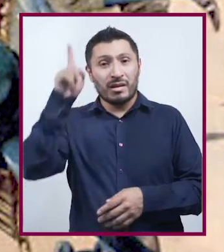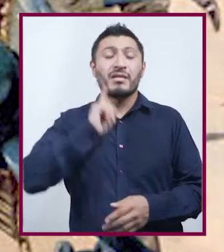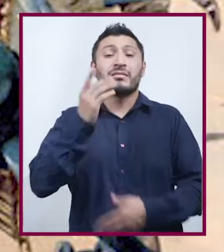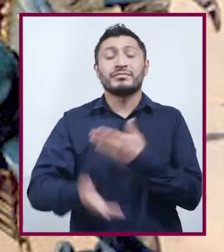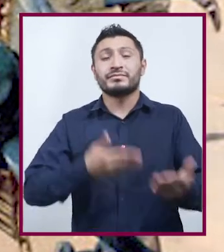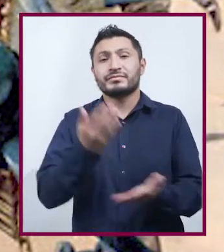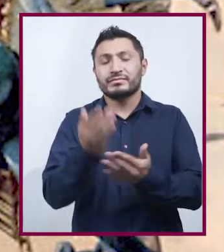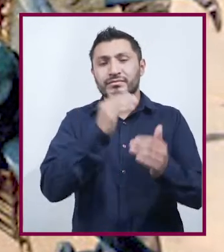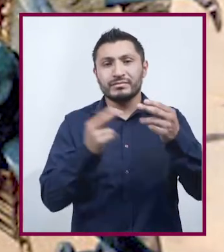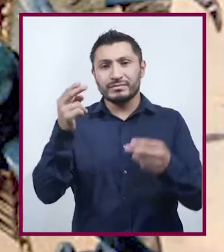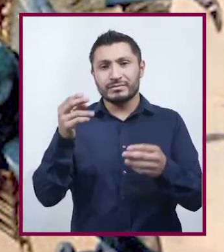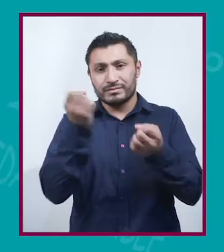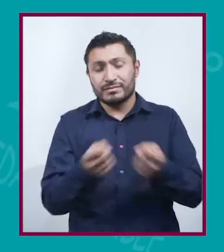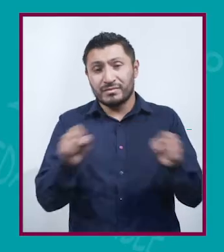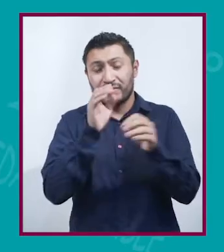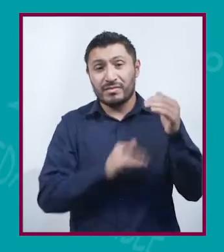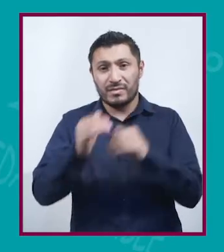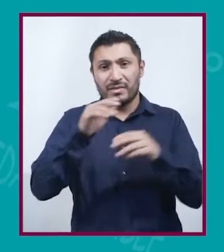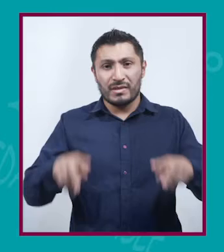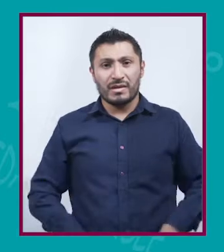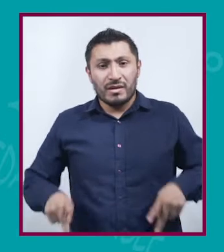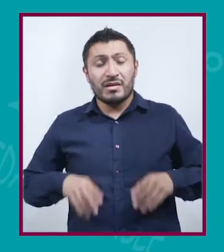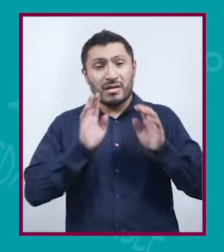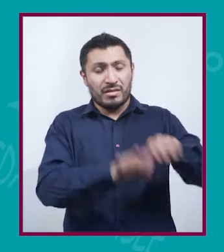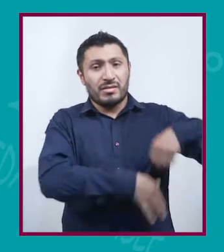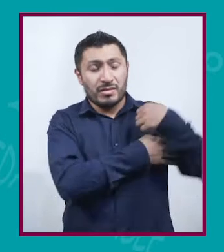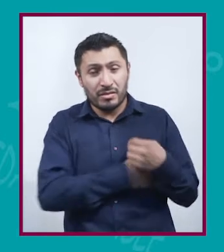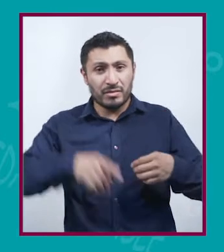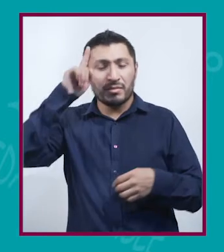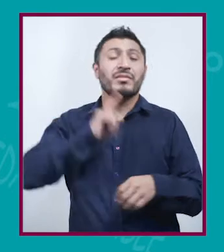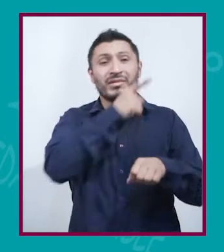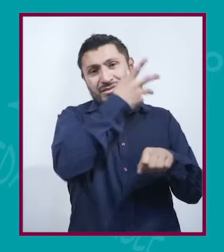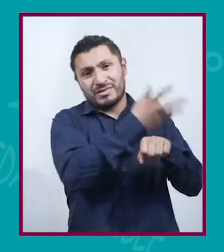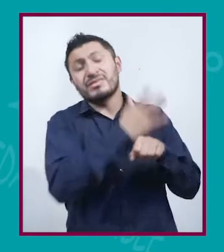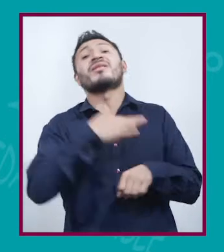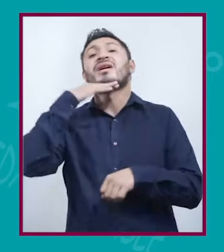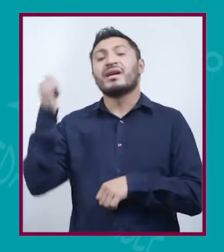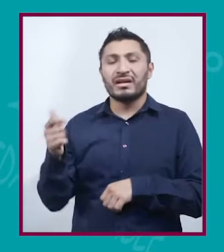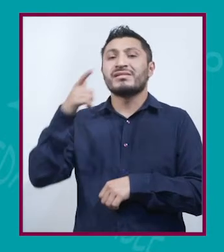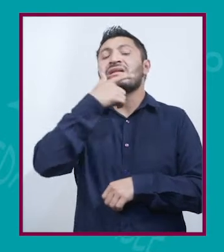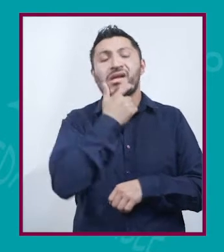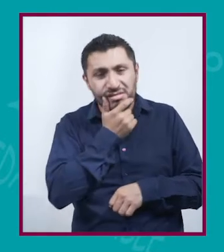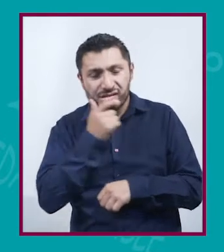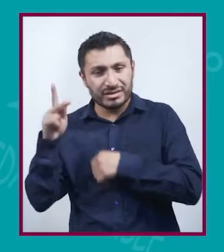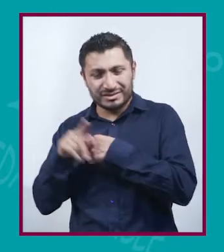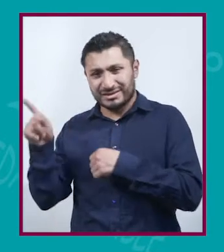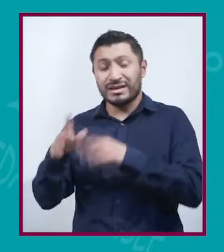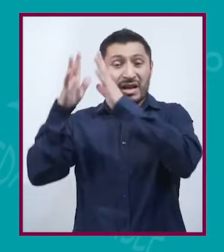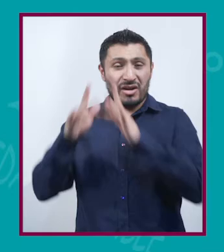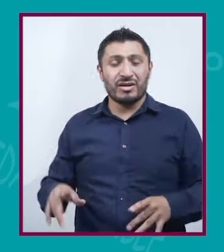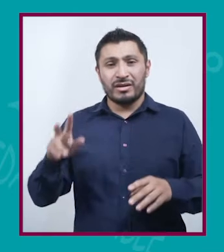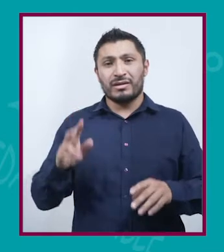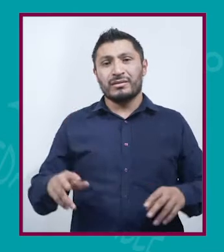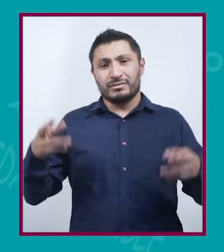alta sociedad comenzaron a meter al pantalón en sus armarios. Las mujeres de Estados Unidos, Alemania, Inglaterra o Francia